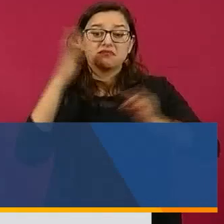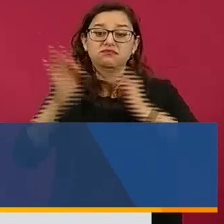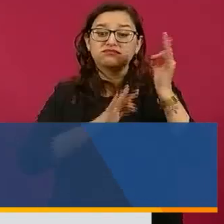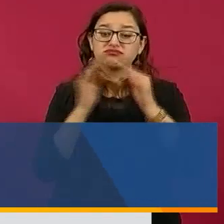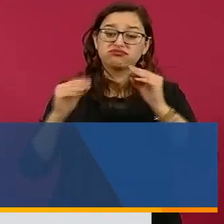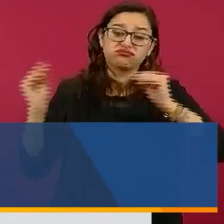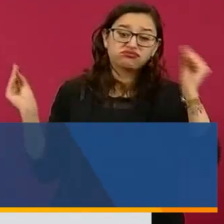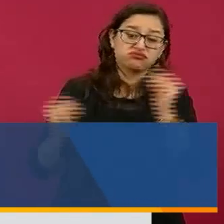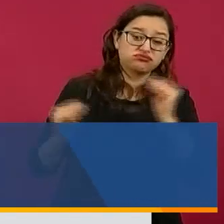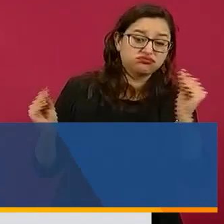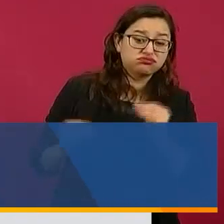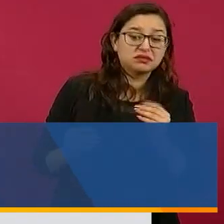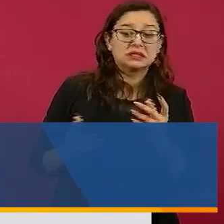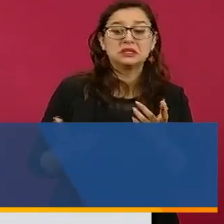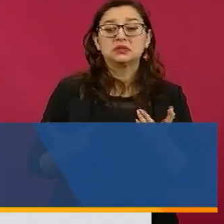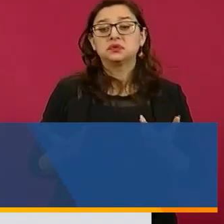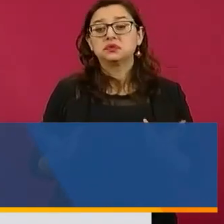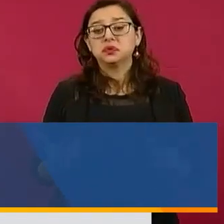para